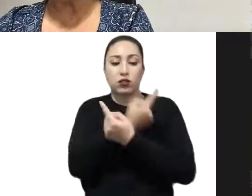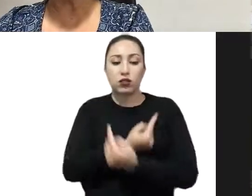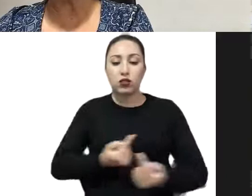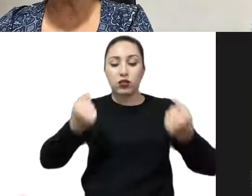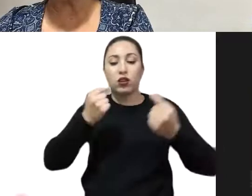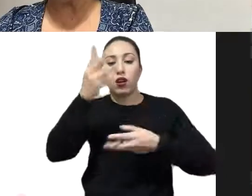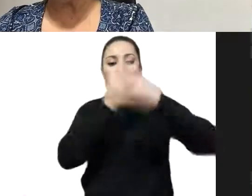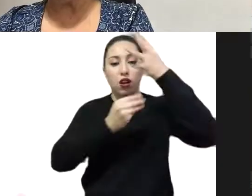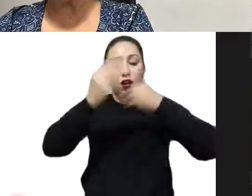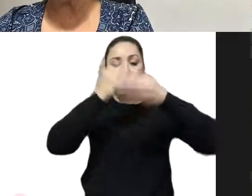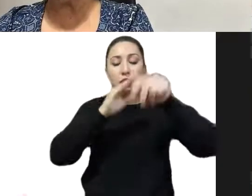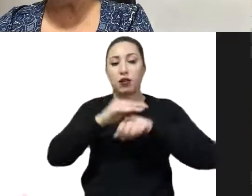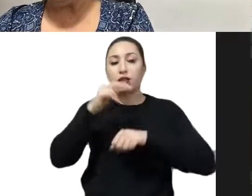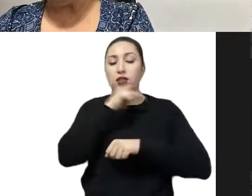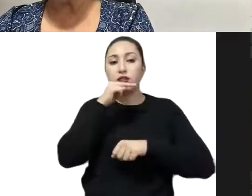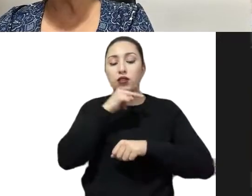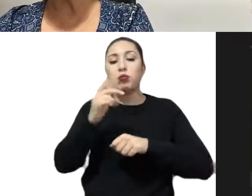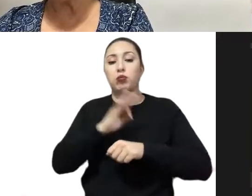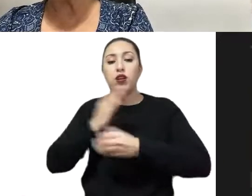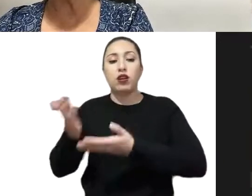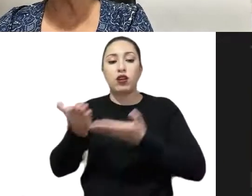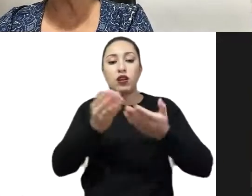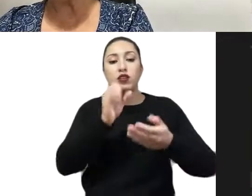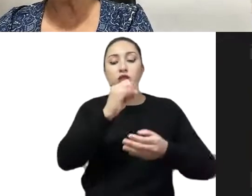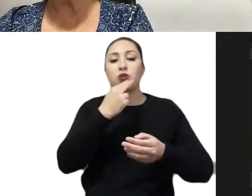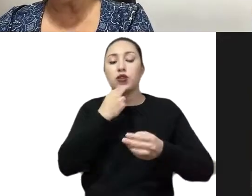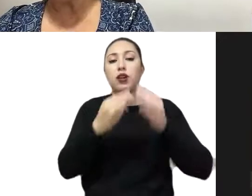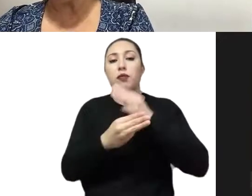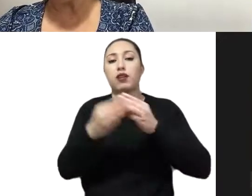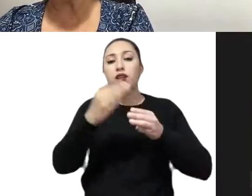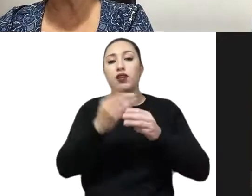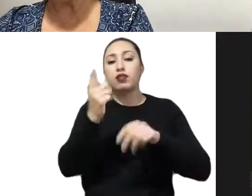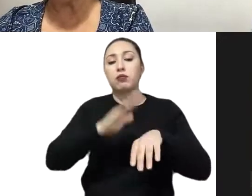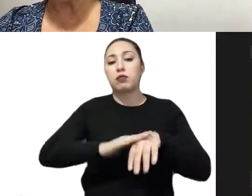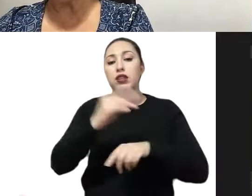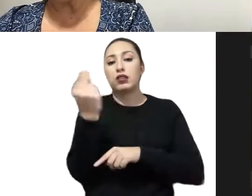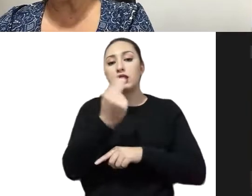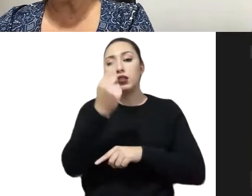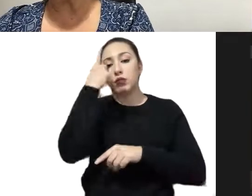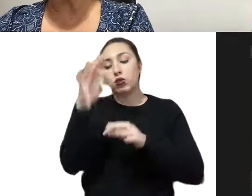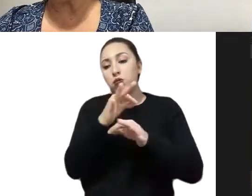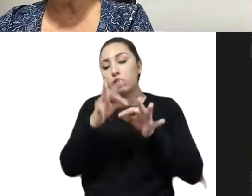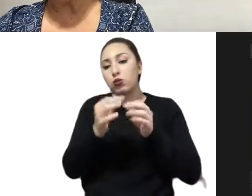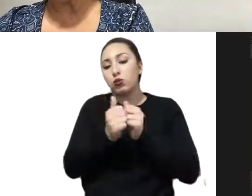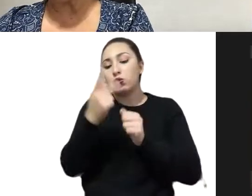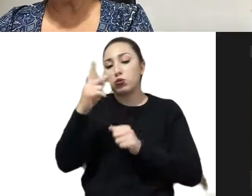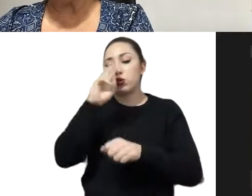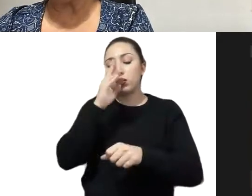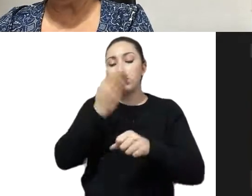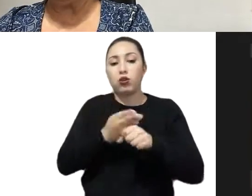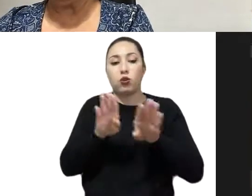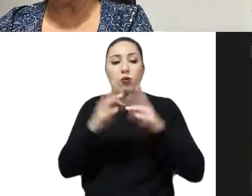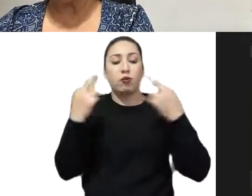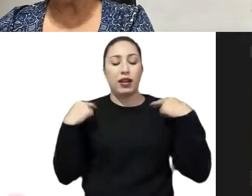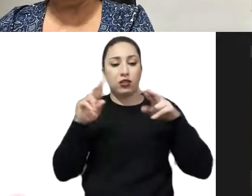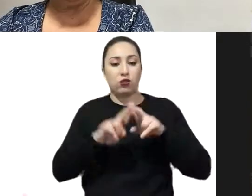tener acceso gratuito a los insumos necesarios para el desempeño de su labor